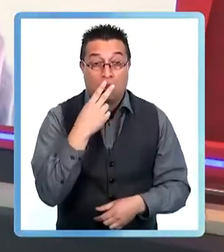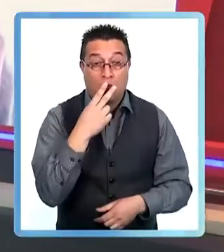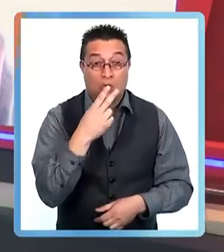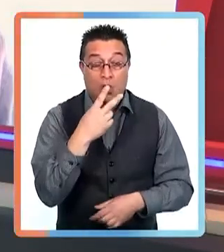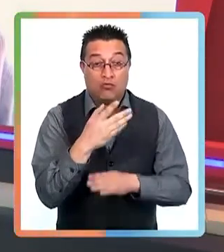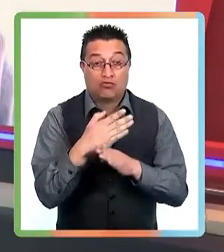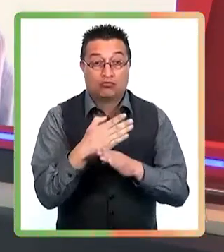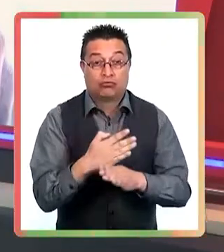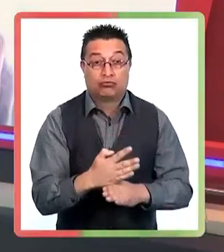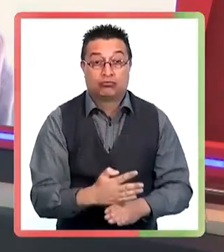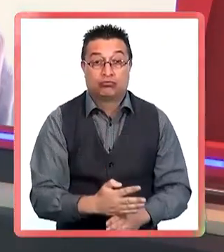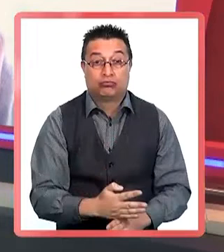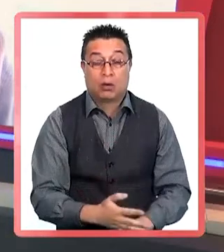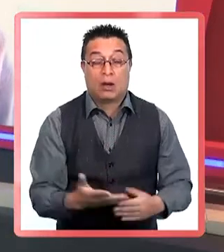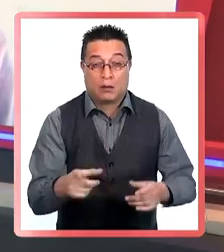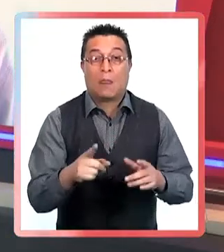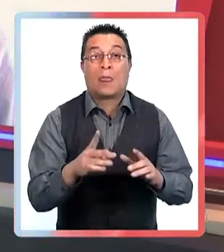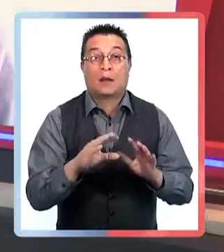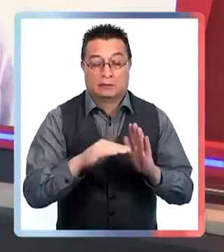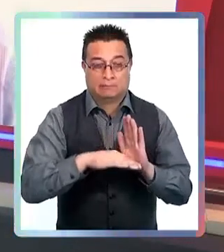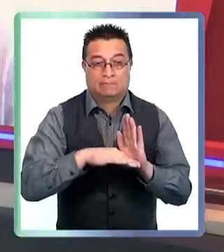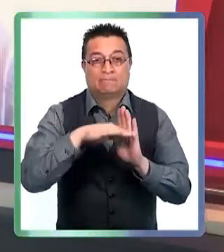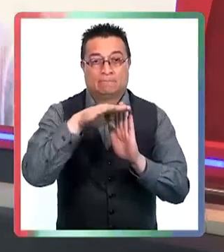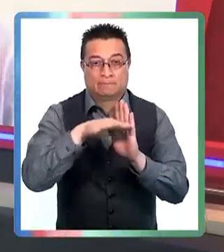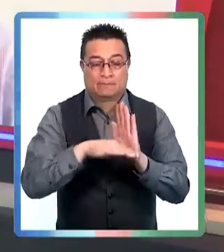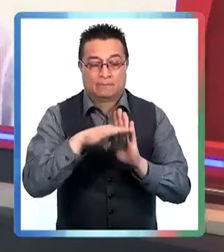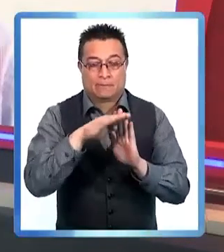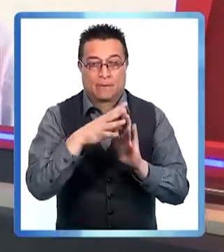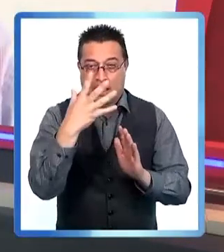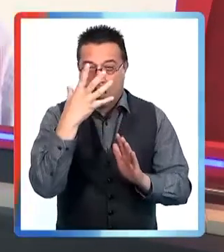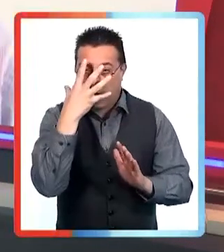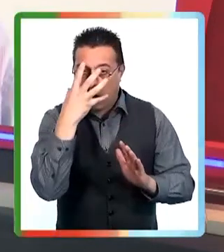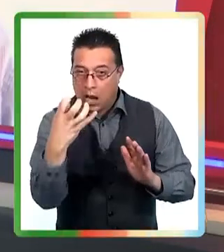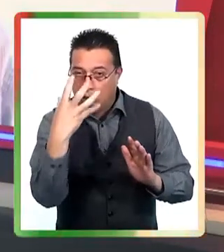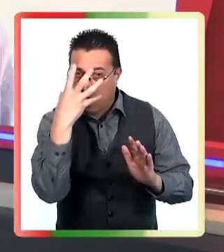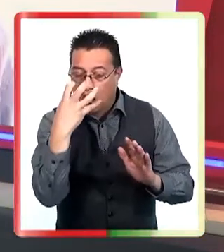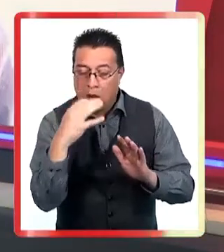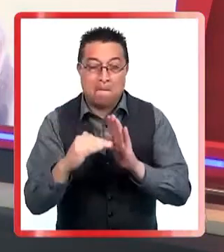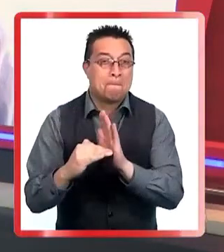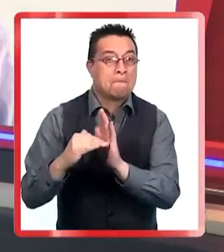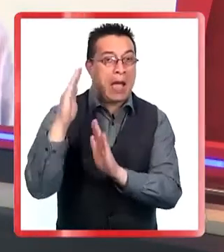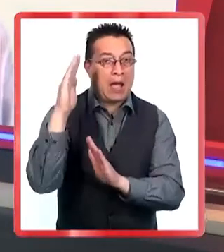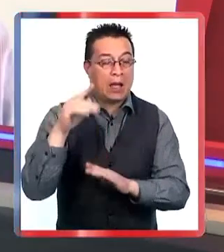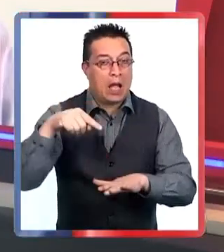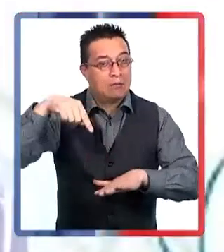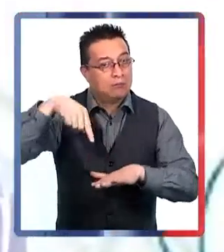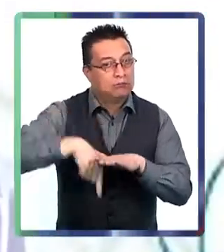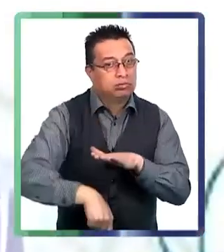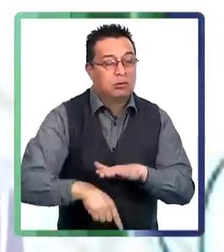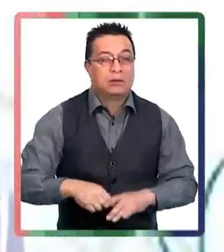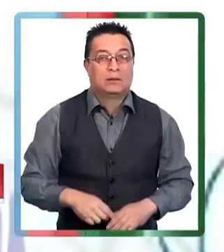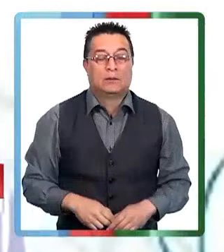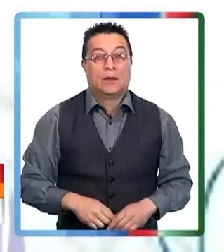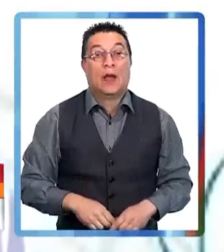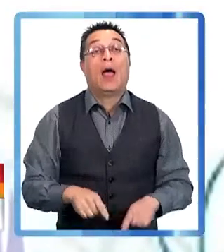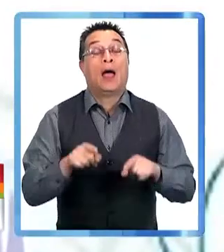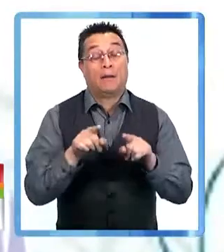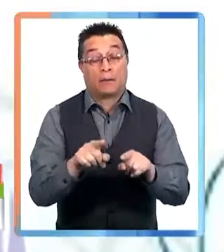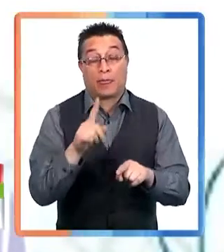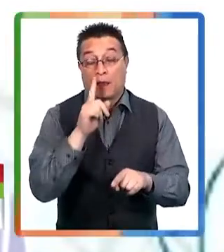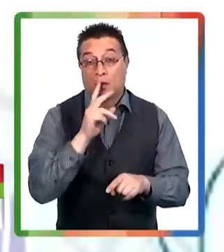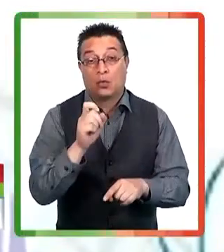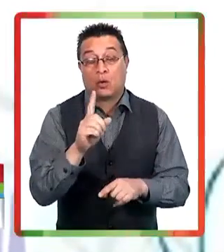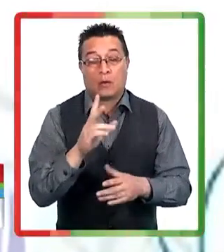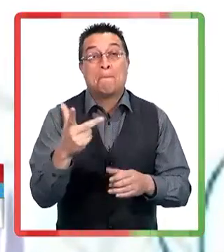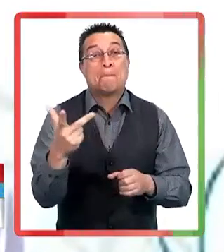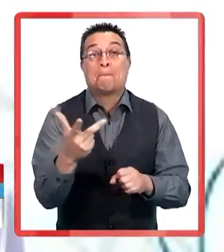horas. O sea, hay grados de adicción de ese tipo, de ese tamaño. Ahora, lo